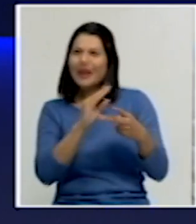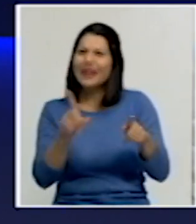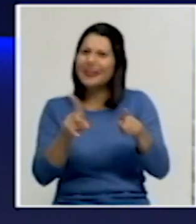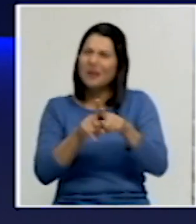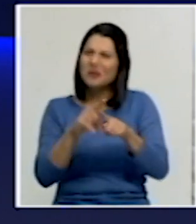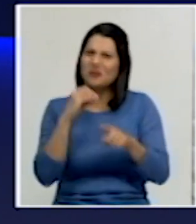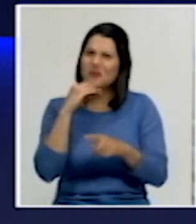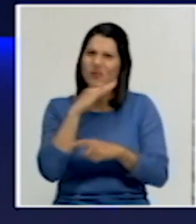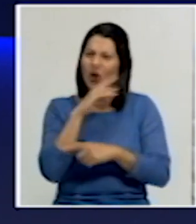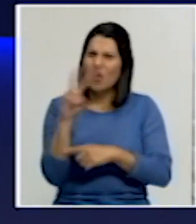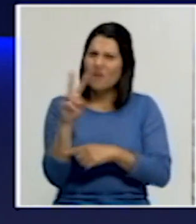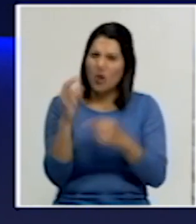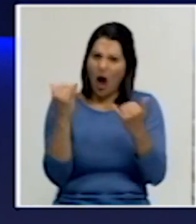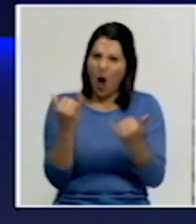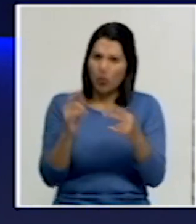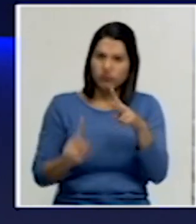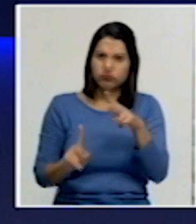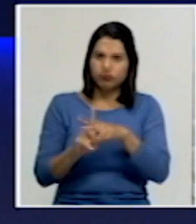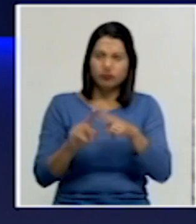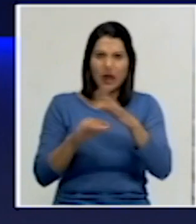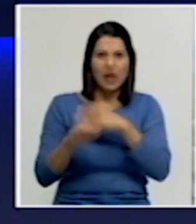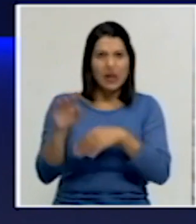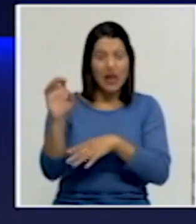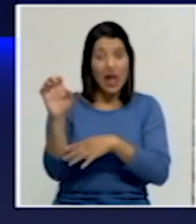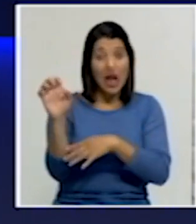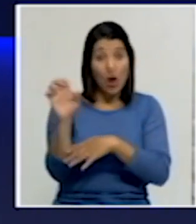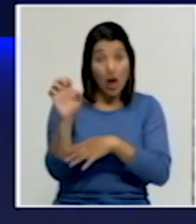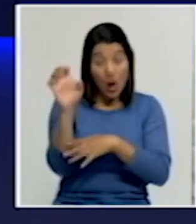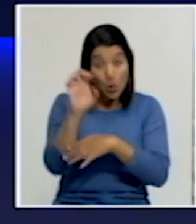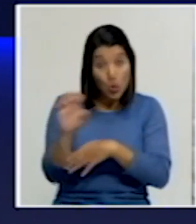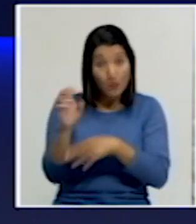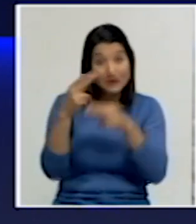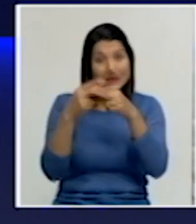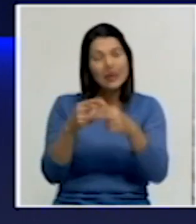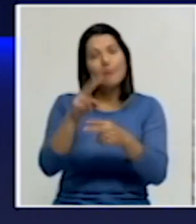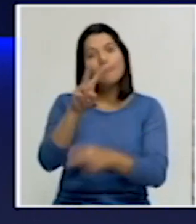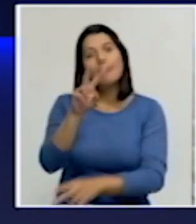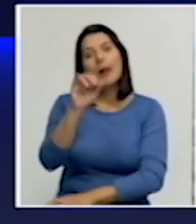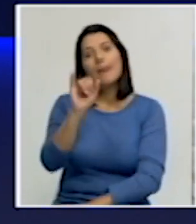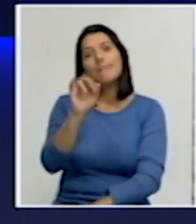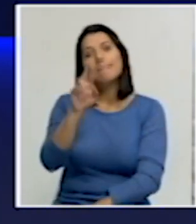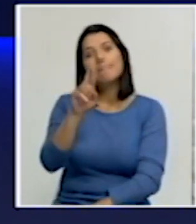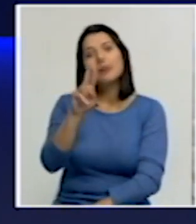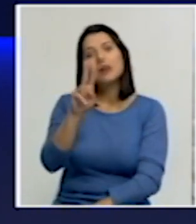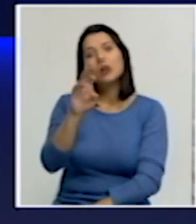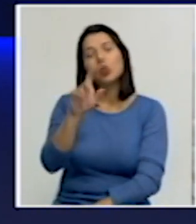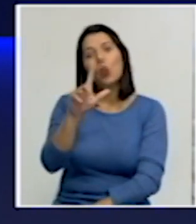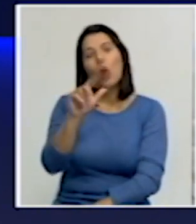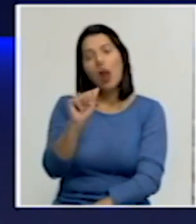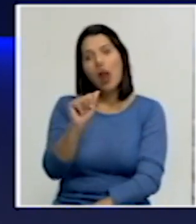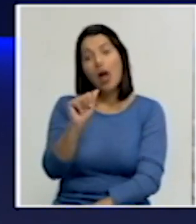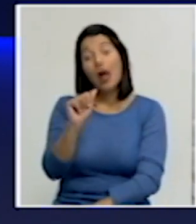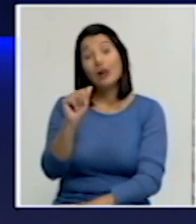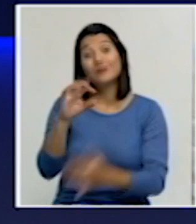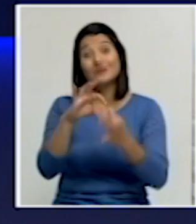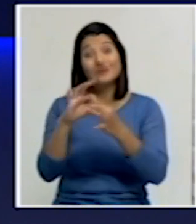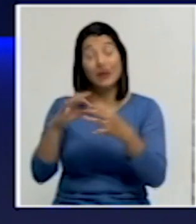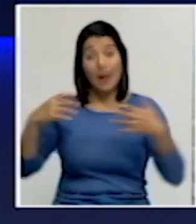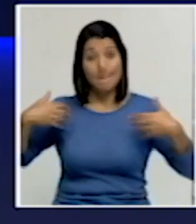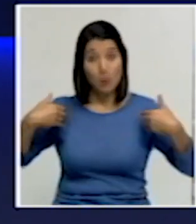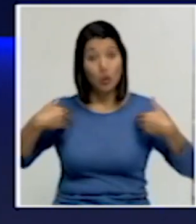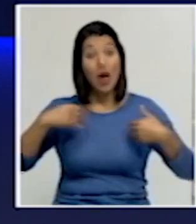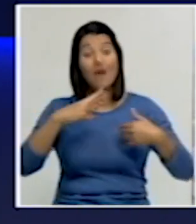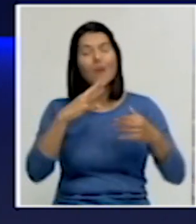que apareció ahora en Europa y que se conoce como la viruela del mono, vamos a conversar esta noche con el epidemiólogo de la